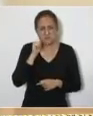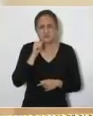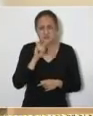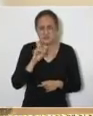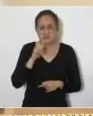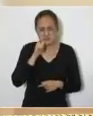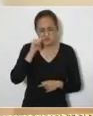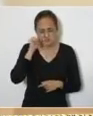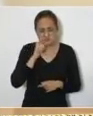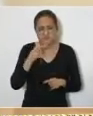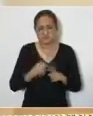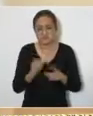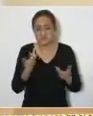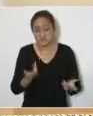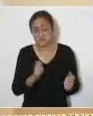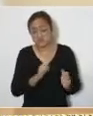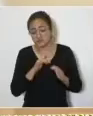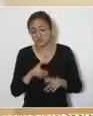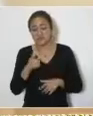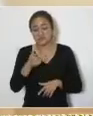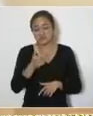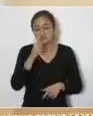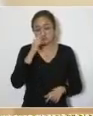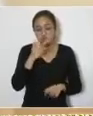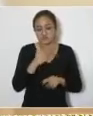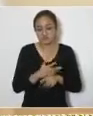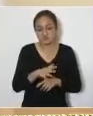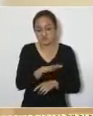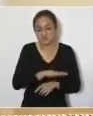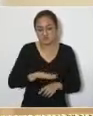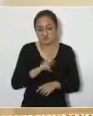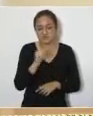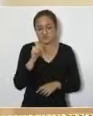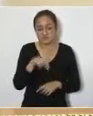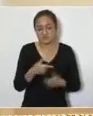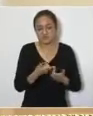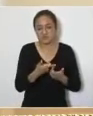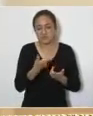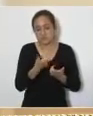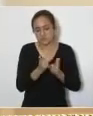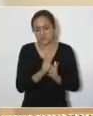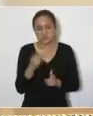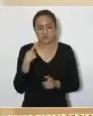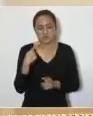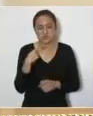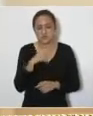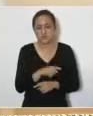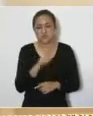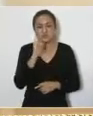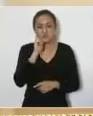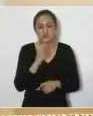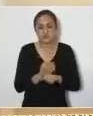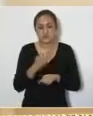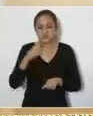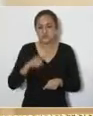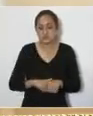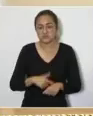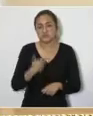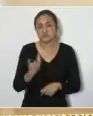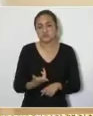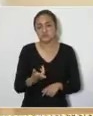d en la que asistió el líder nacional de ellos marco cortés la lideresa estatal